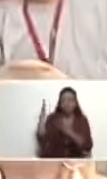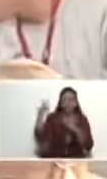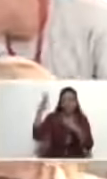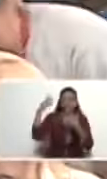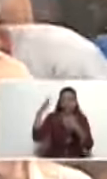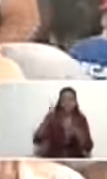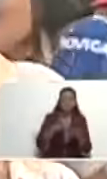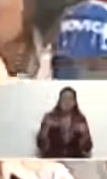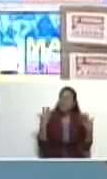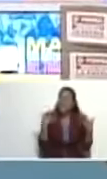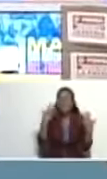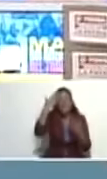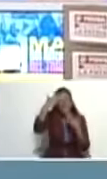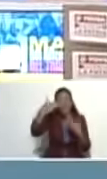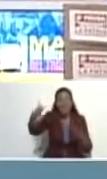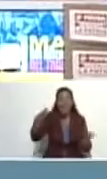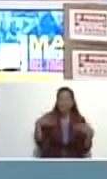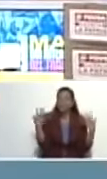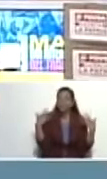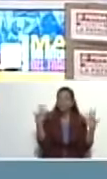Me alegra mucho saludarlos.